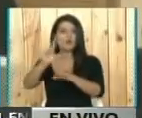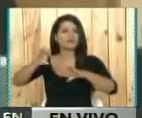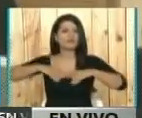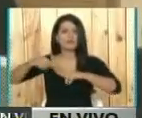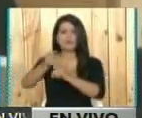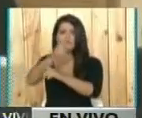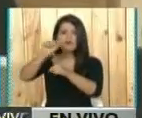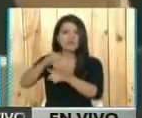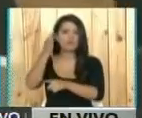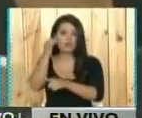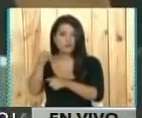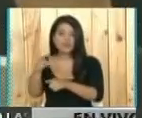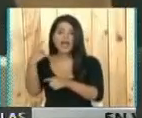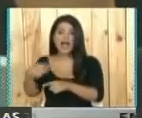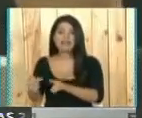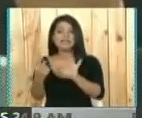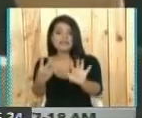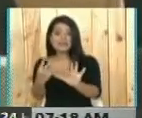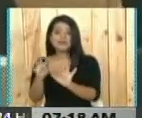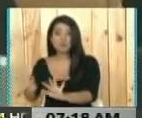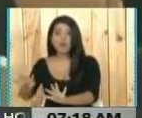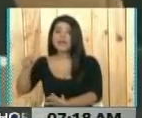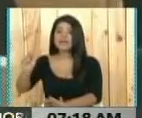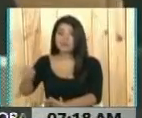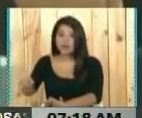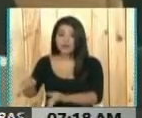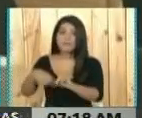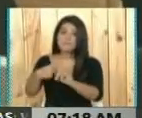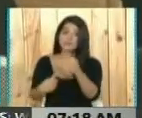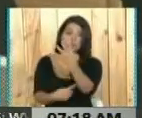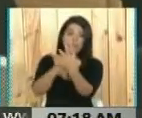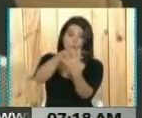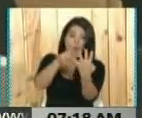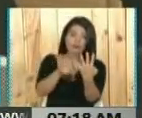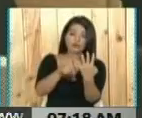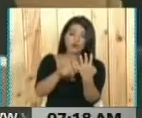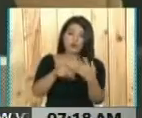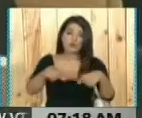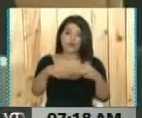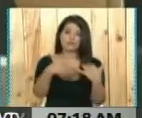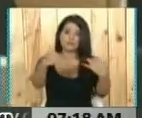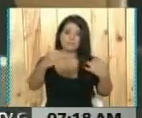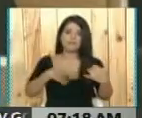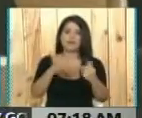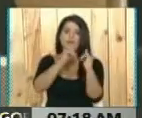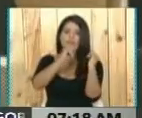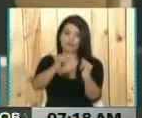tribunales de primera instancia y 4 cortes de apelaciones,